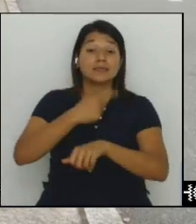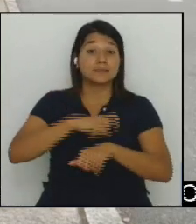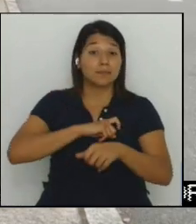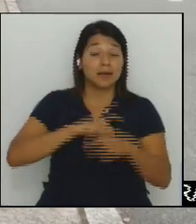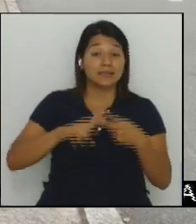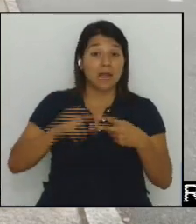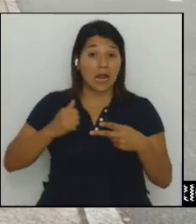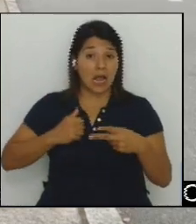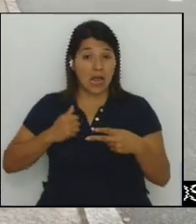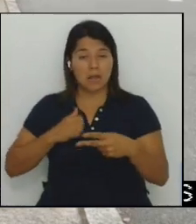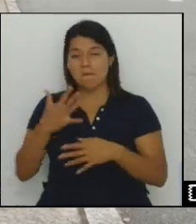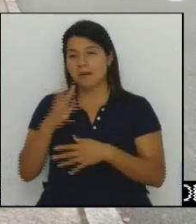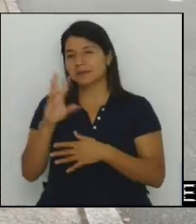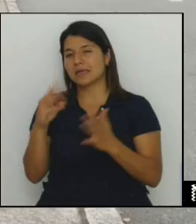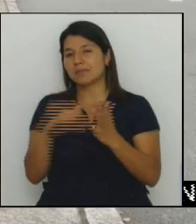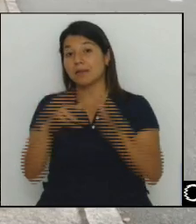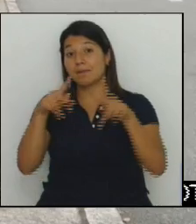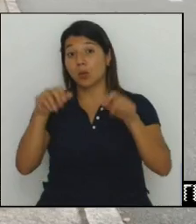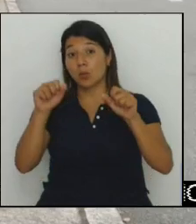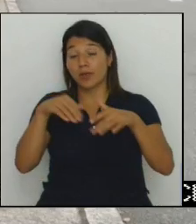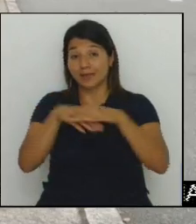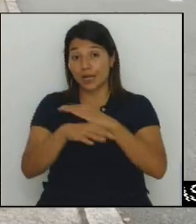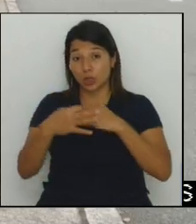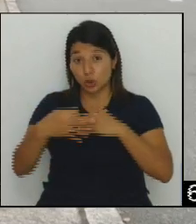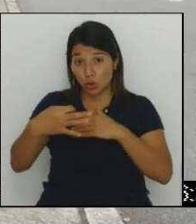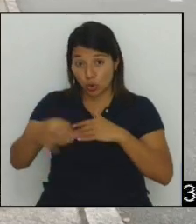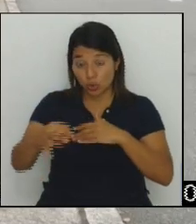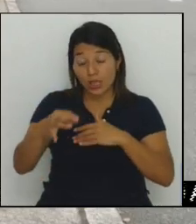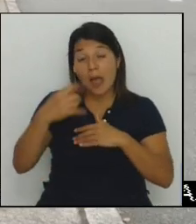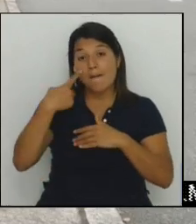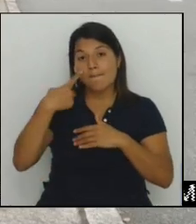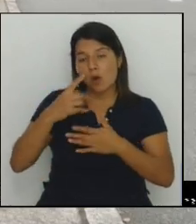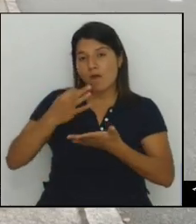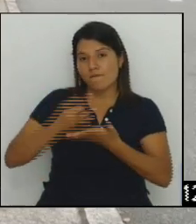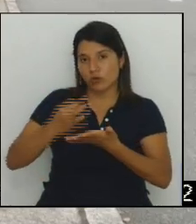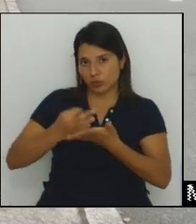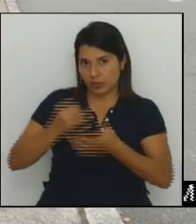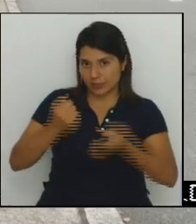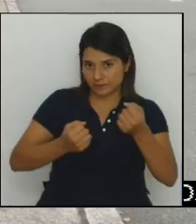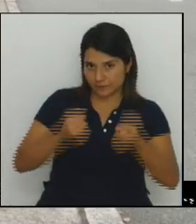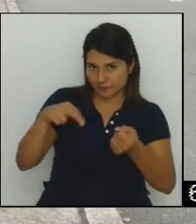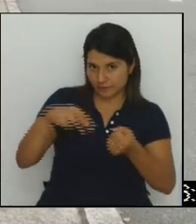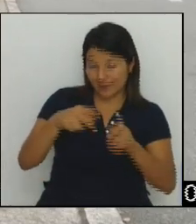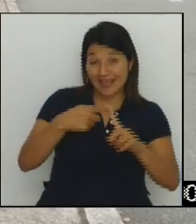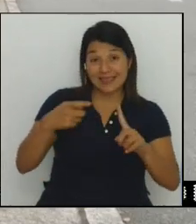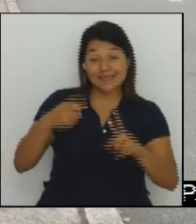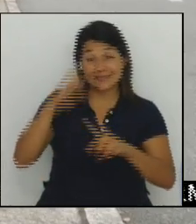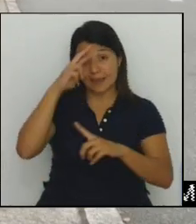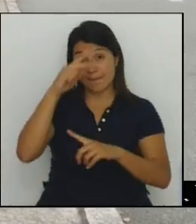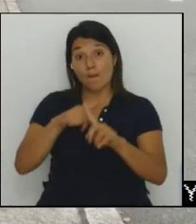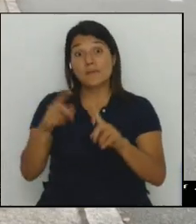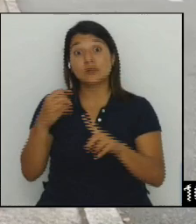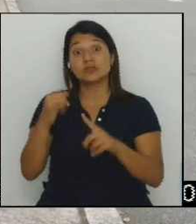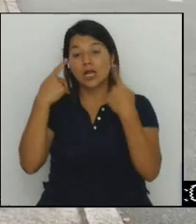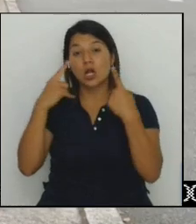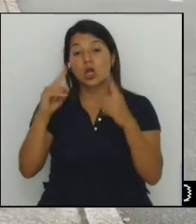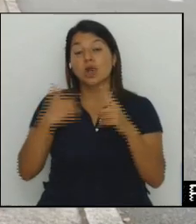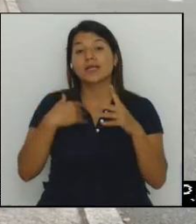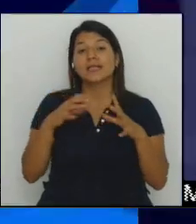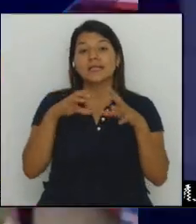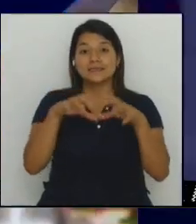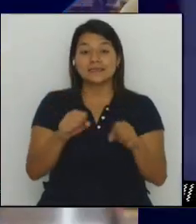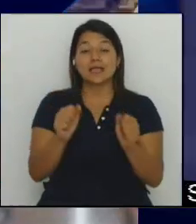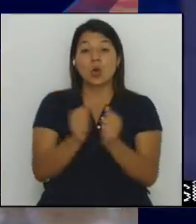diario por cruces terrestres desde México, siempre y cuando consigan una cita mediante la aplicación CBP